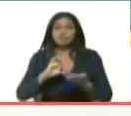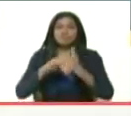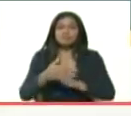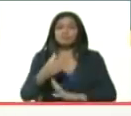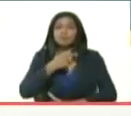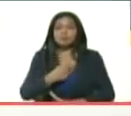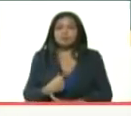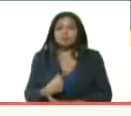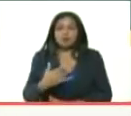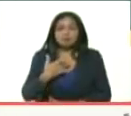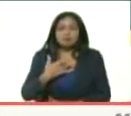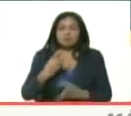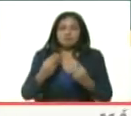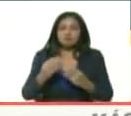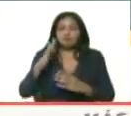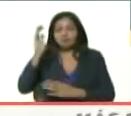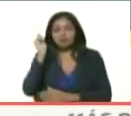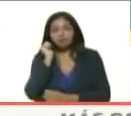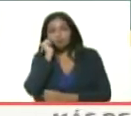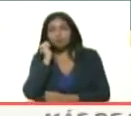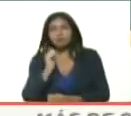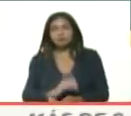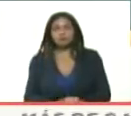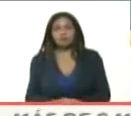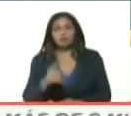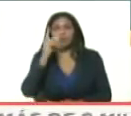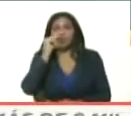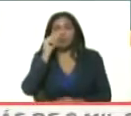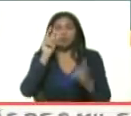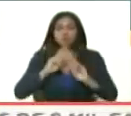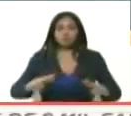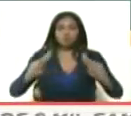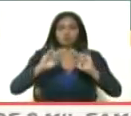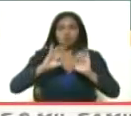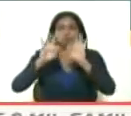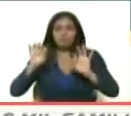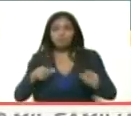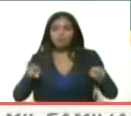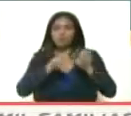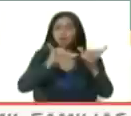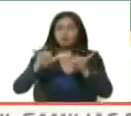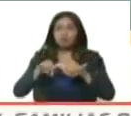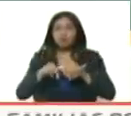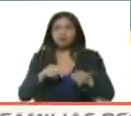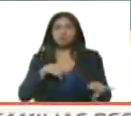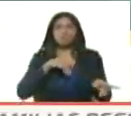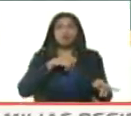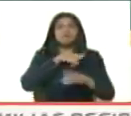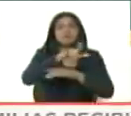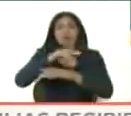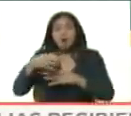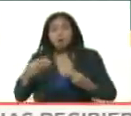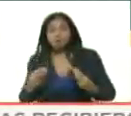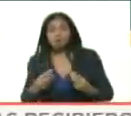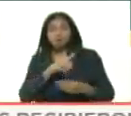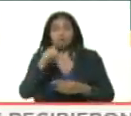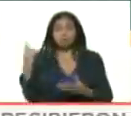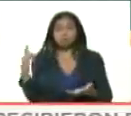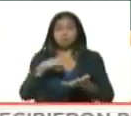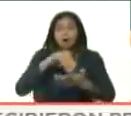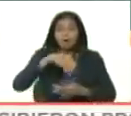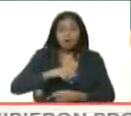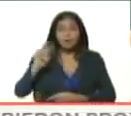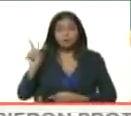significativa. Francisco de Miranda, un ciudadano universal como ustedes, que cruzó fronteras, y ustedes que llegaron